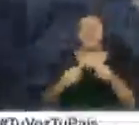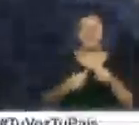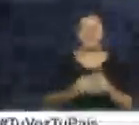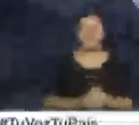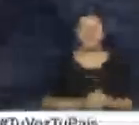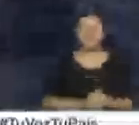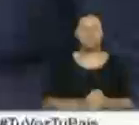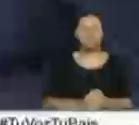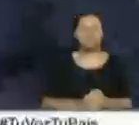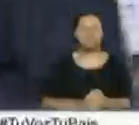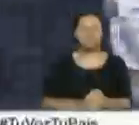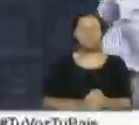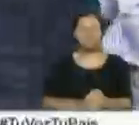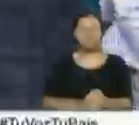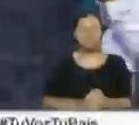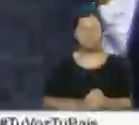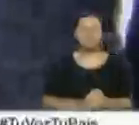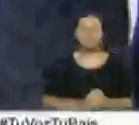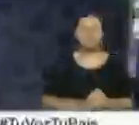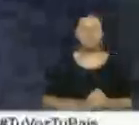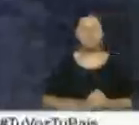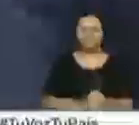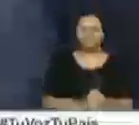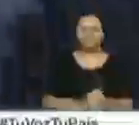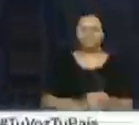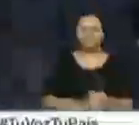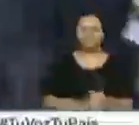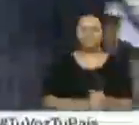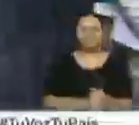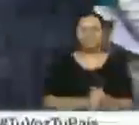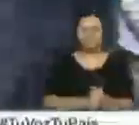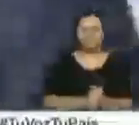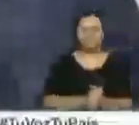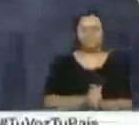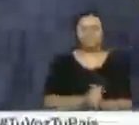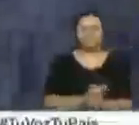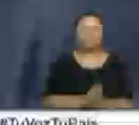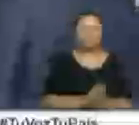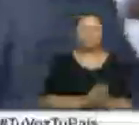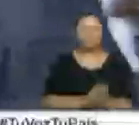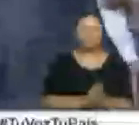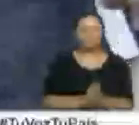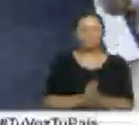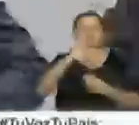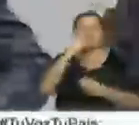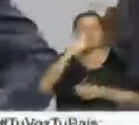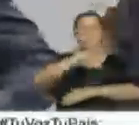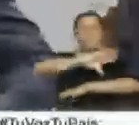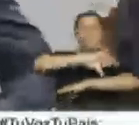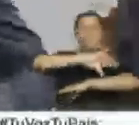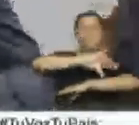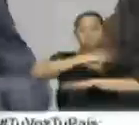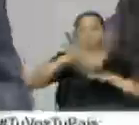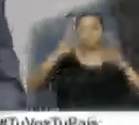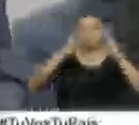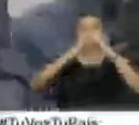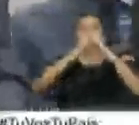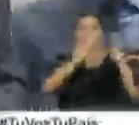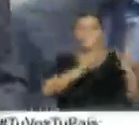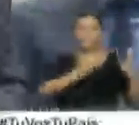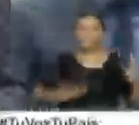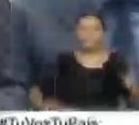mayo entrega la posta a Lenín Moreno para continuar con el proceso de la revolución ciudadana. Desde el balcón de la